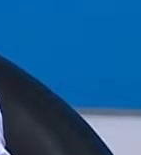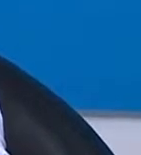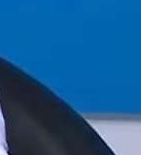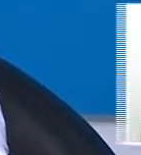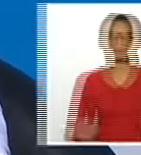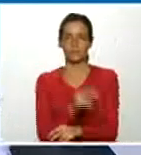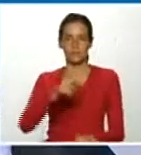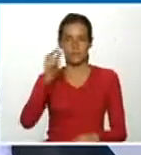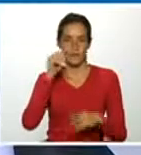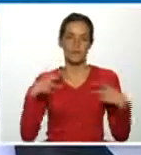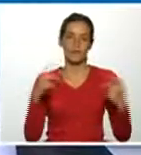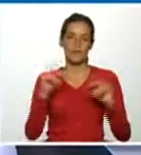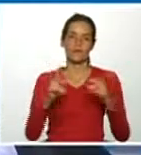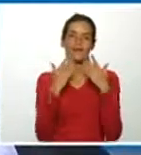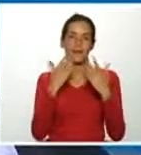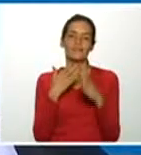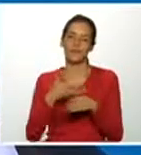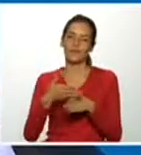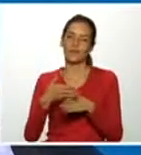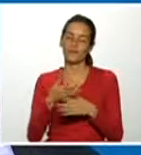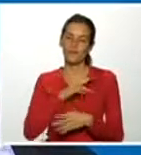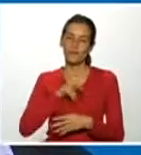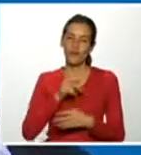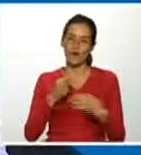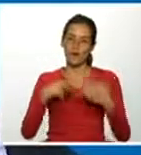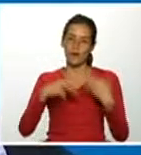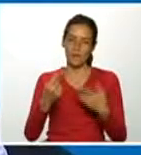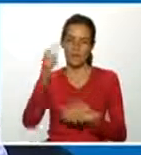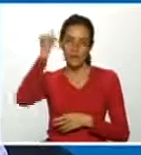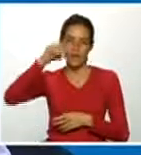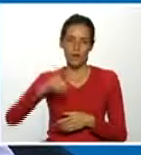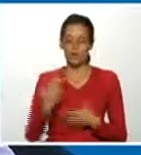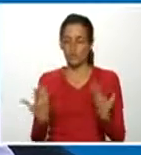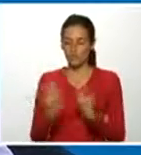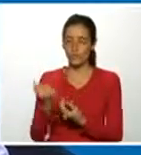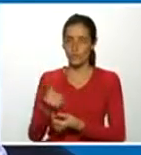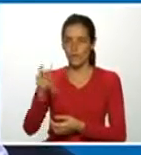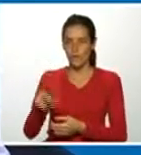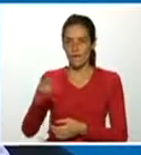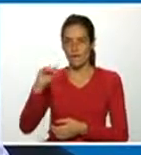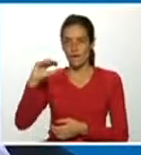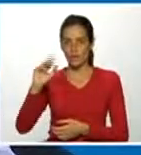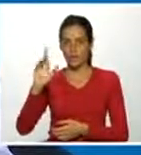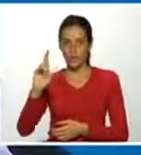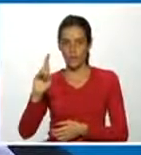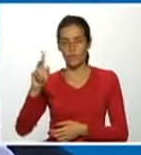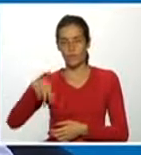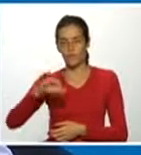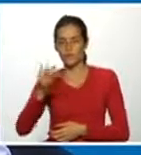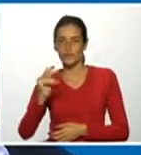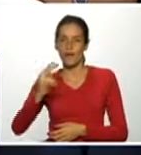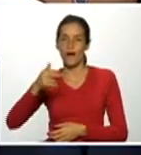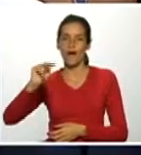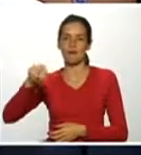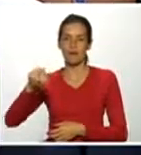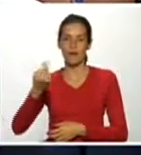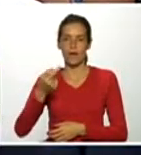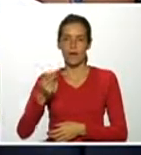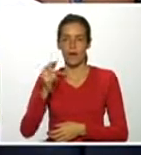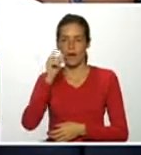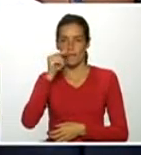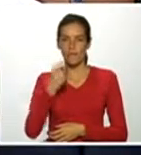Y usuarios de Vive Televisión, gracias por seguir en sintonía. El día de hoy nos encontramos con Víctor Hinojosa y Joan Espinosa, quienes son voceros de